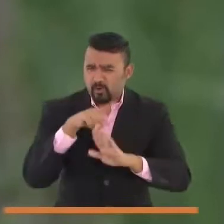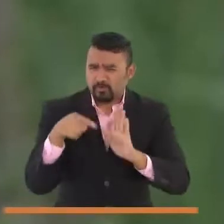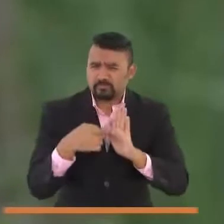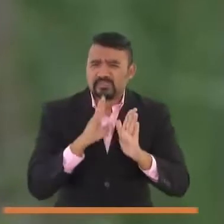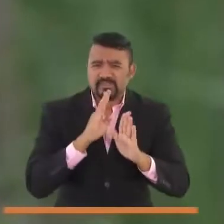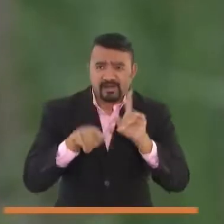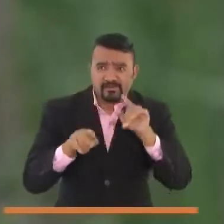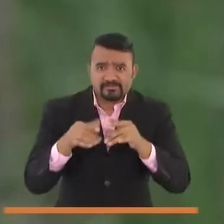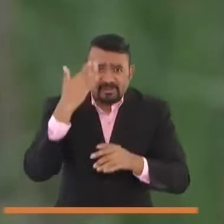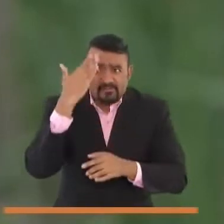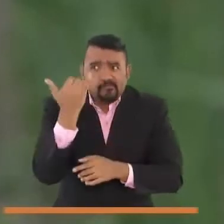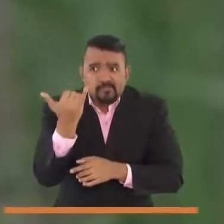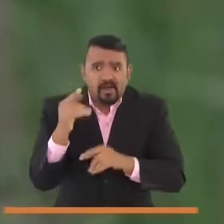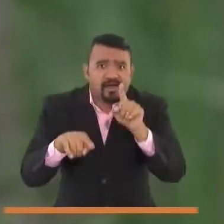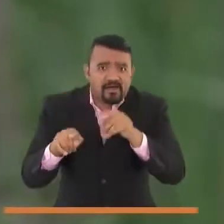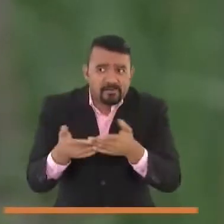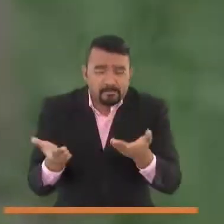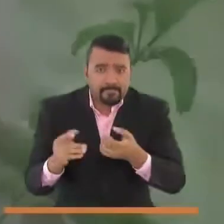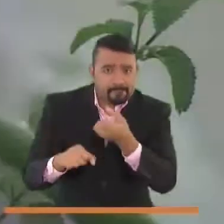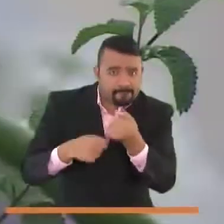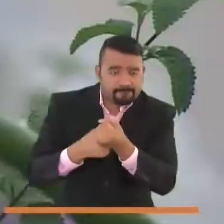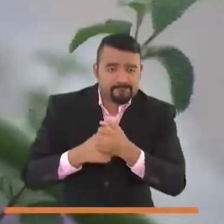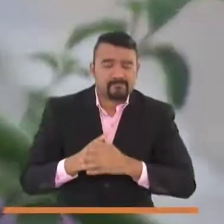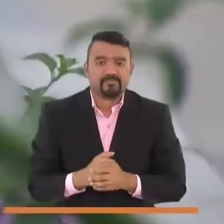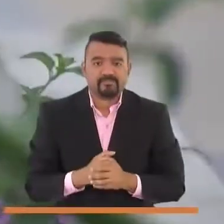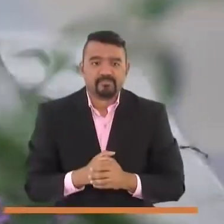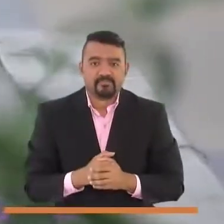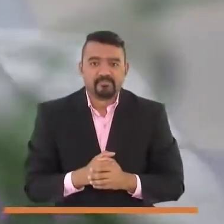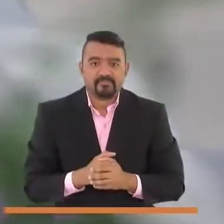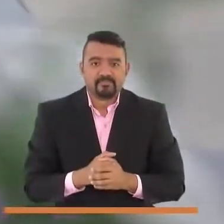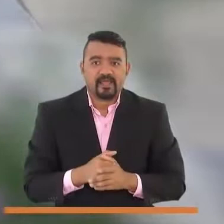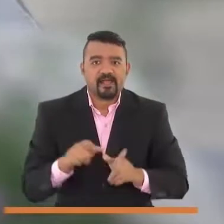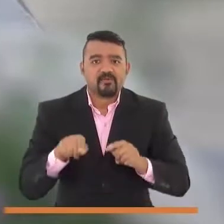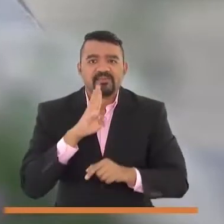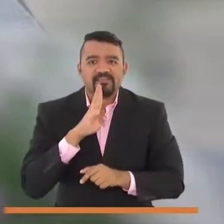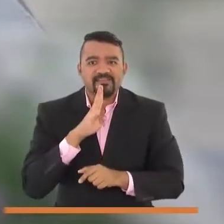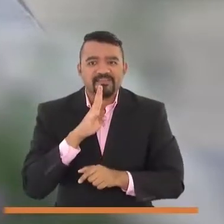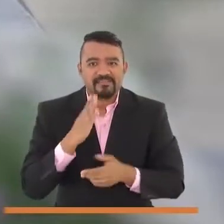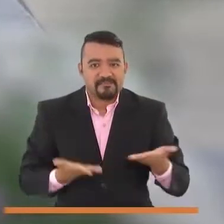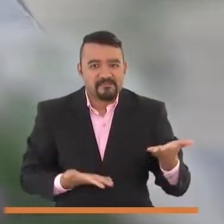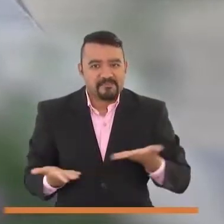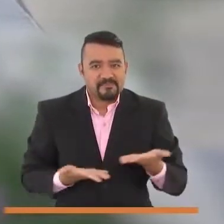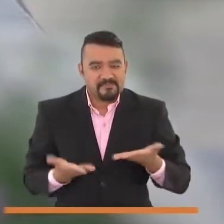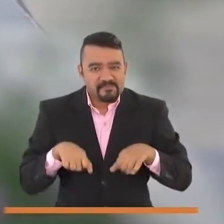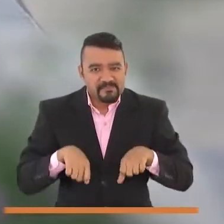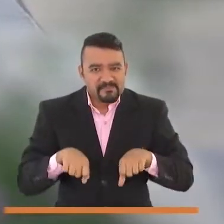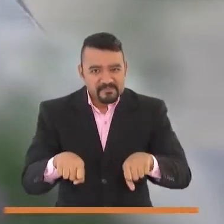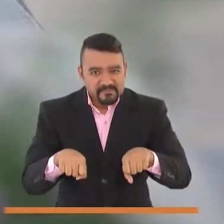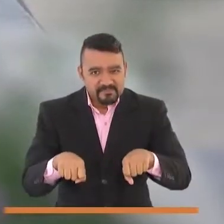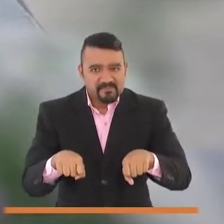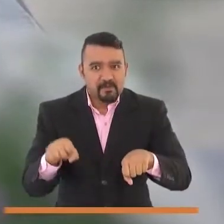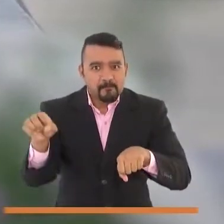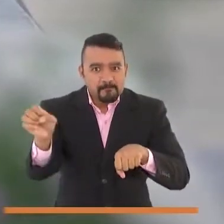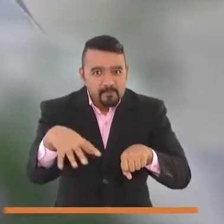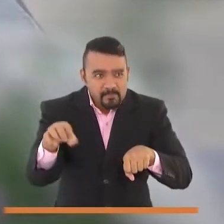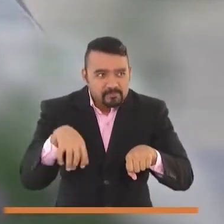de privados en una parte. También hay una cadena de supermercados que se unió y remodeló